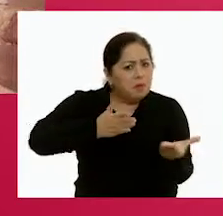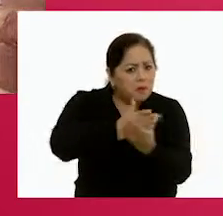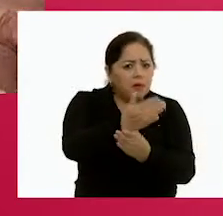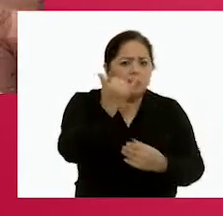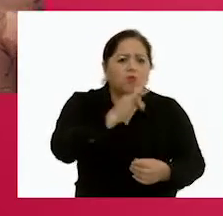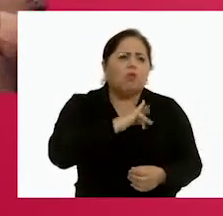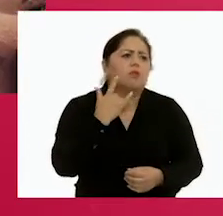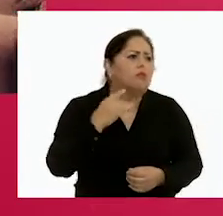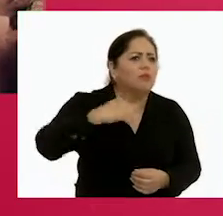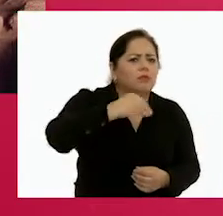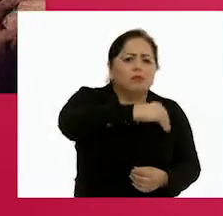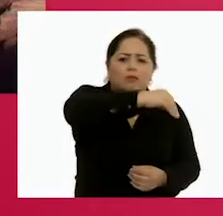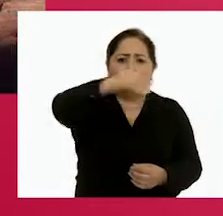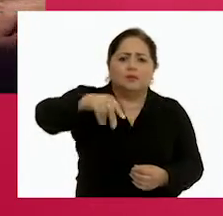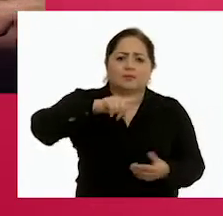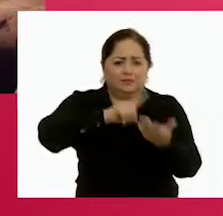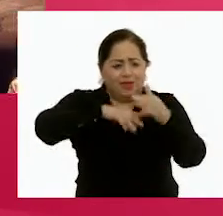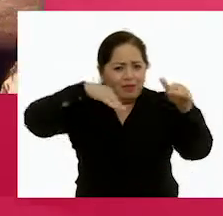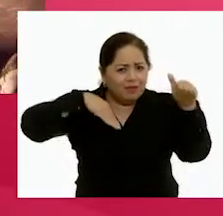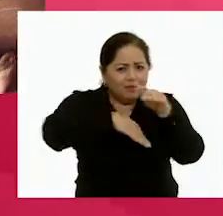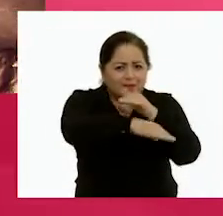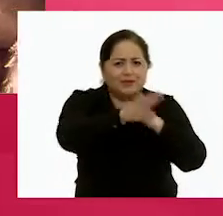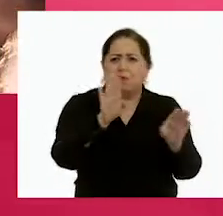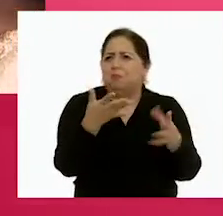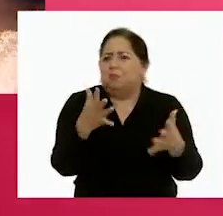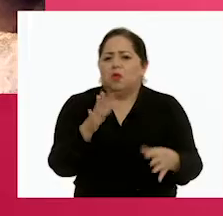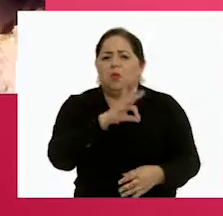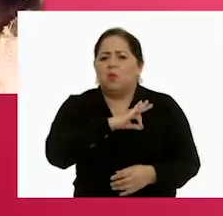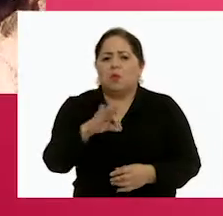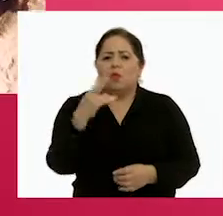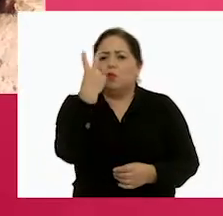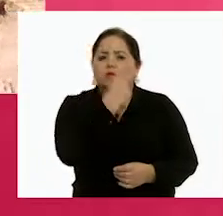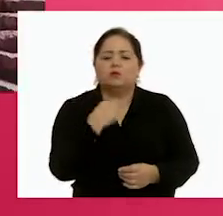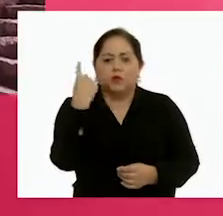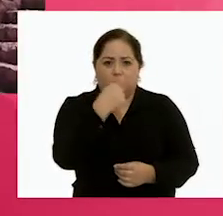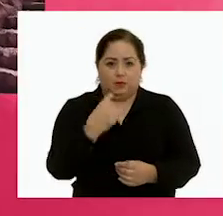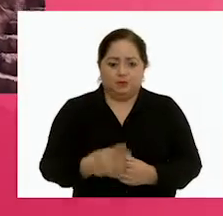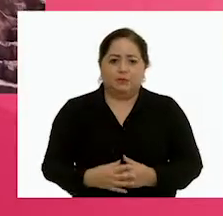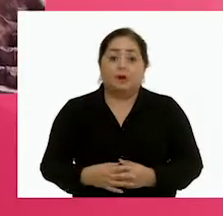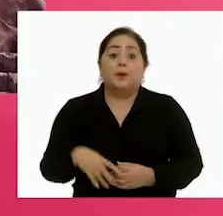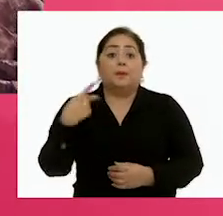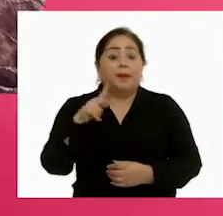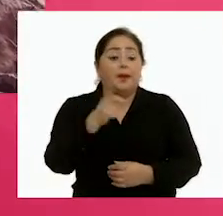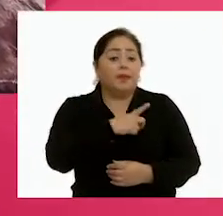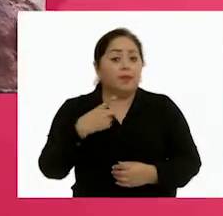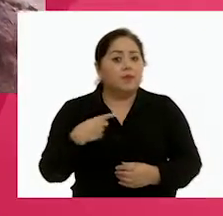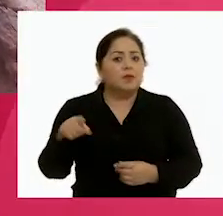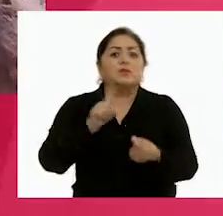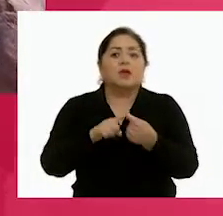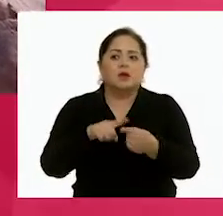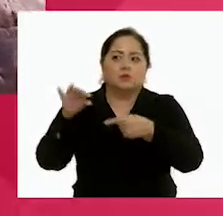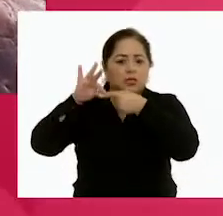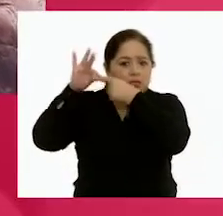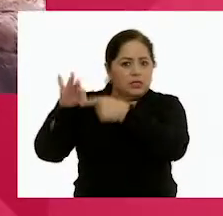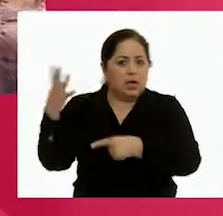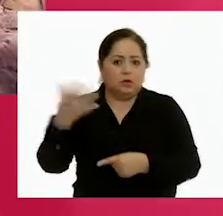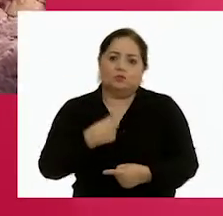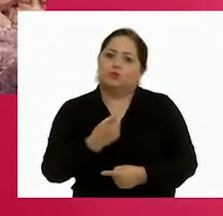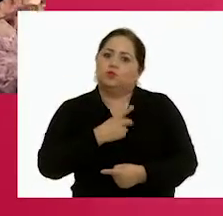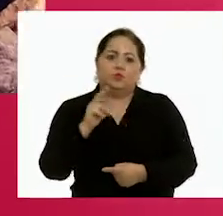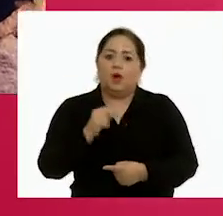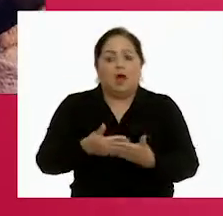dar un recorrido por todos sus rincones durante aproximadamente 2 horas. Pero debemos ser conducidos por un guía y